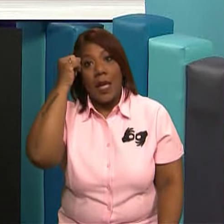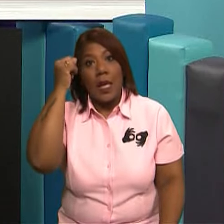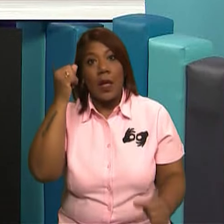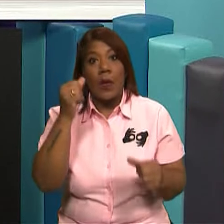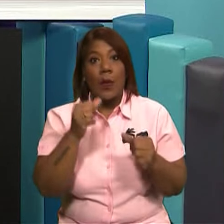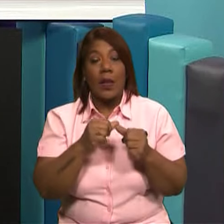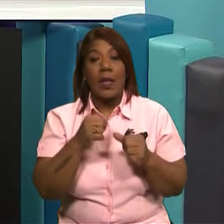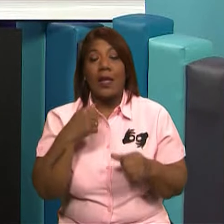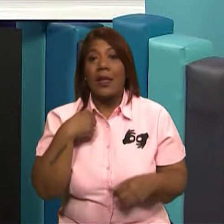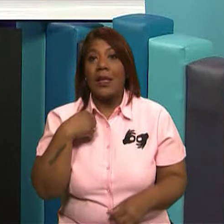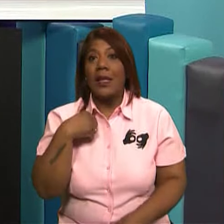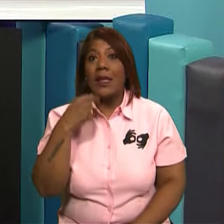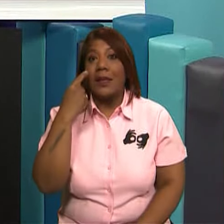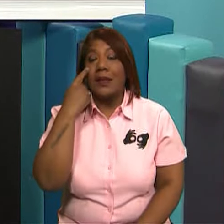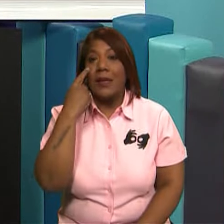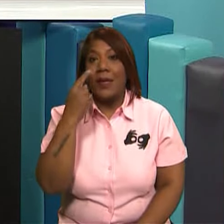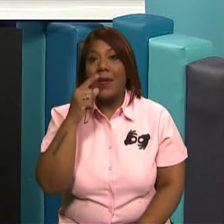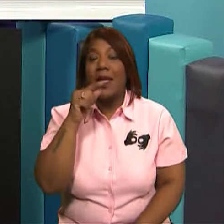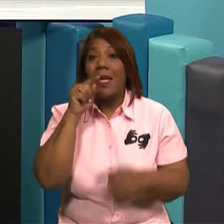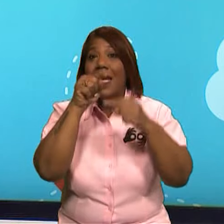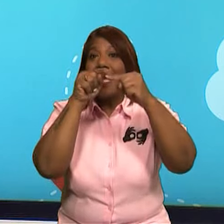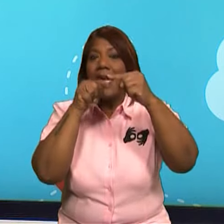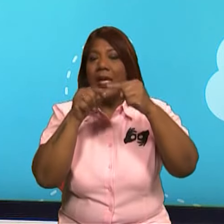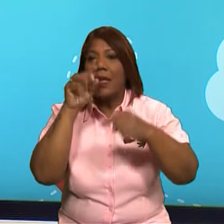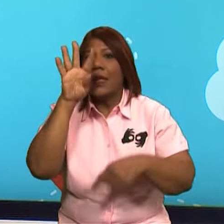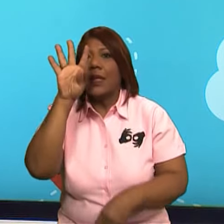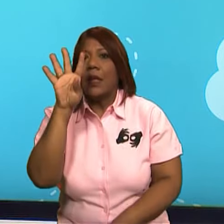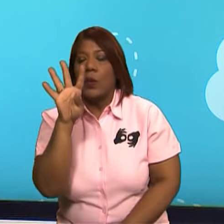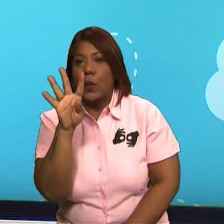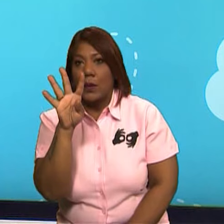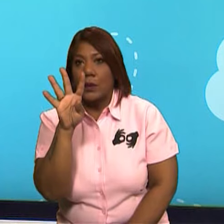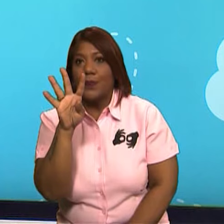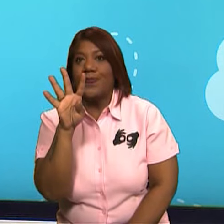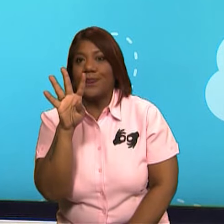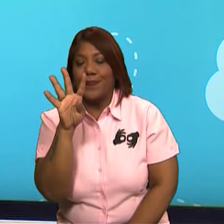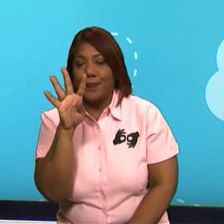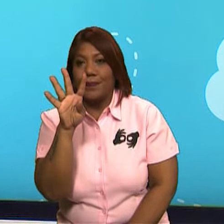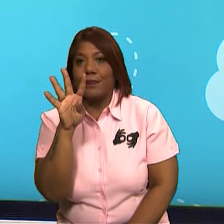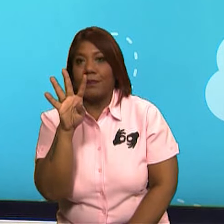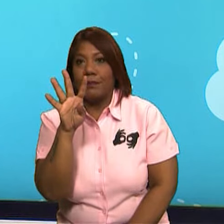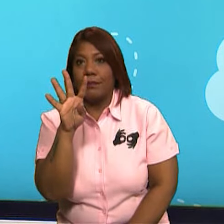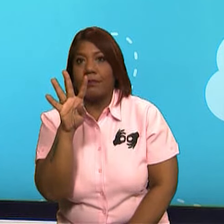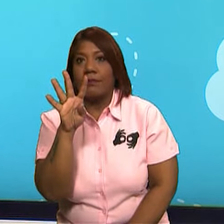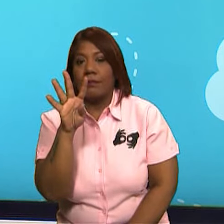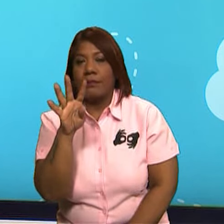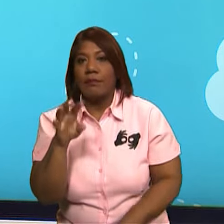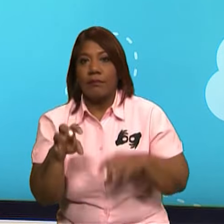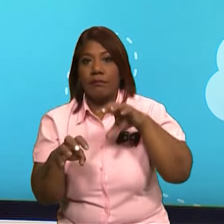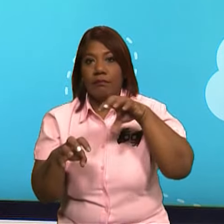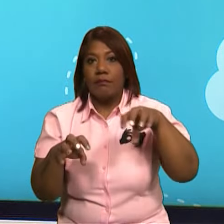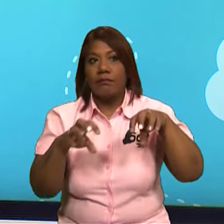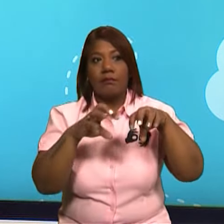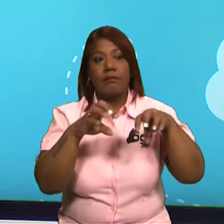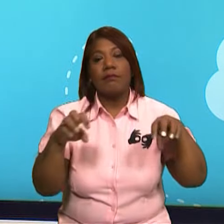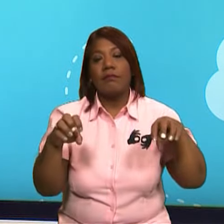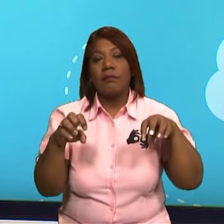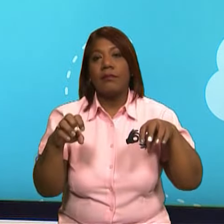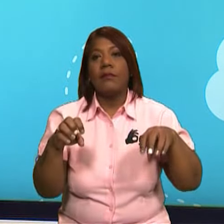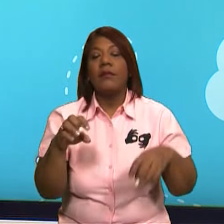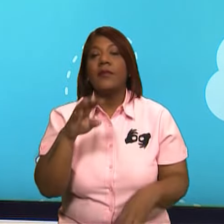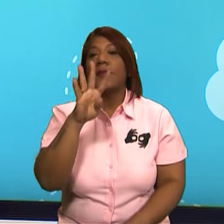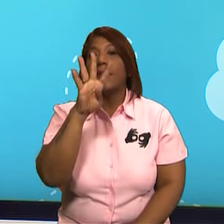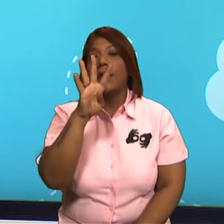divisor, que me da una idea de qué decena debo elegir. Si tengo 4, entonces la primera decena que elijo